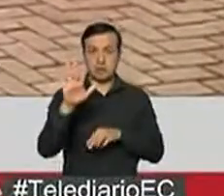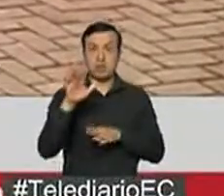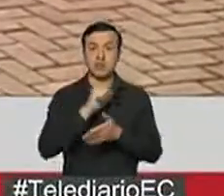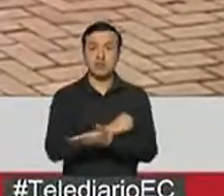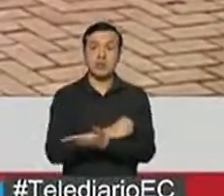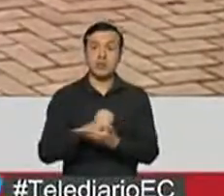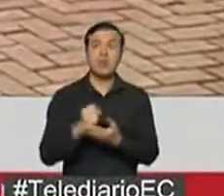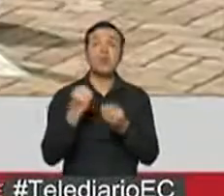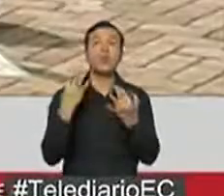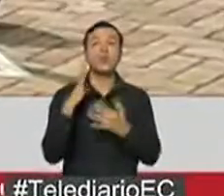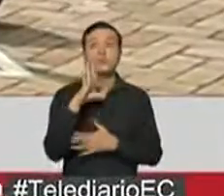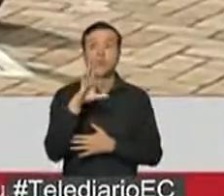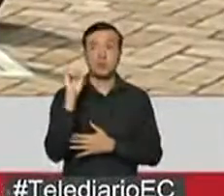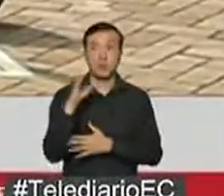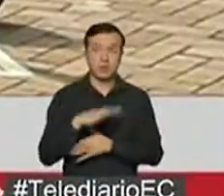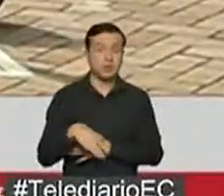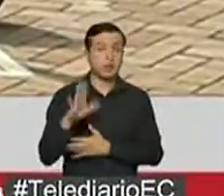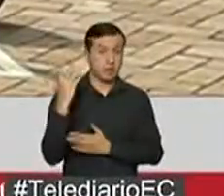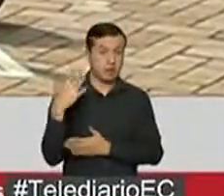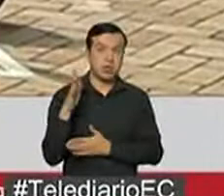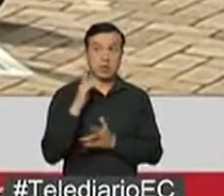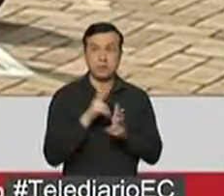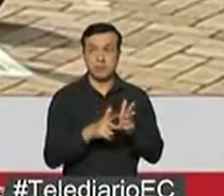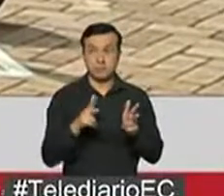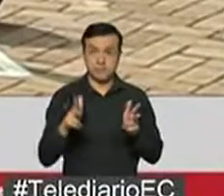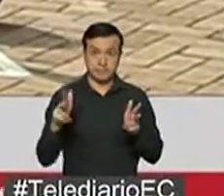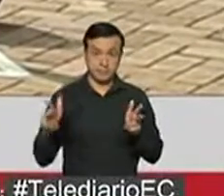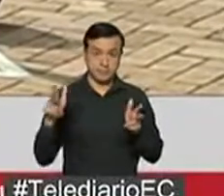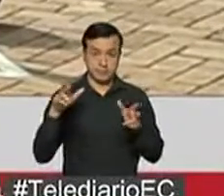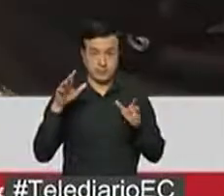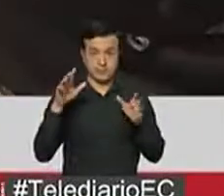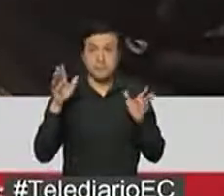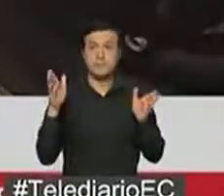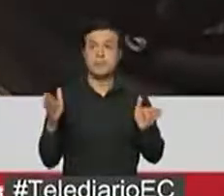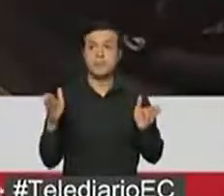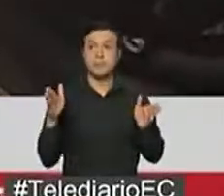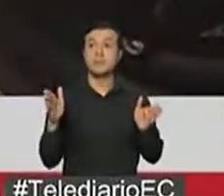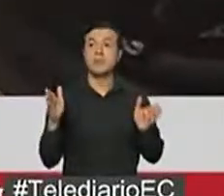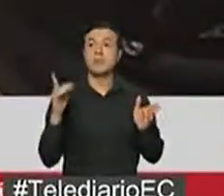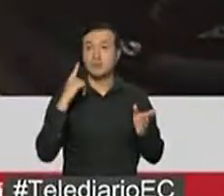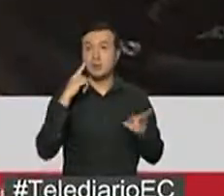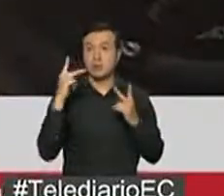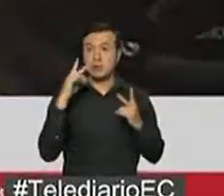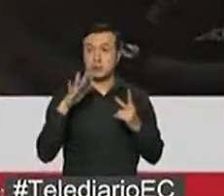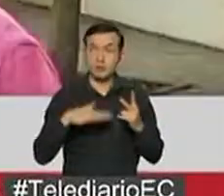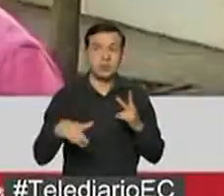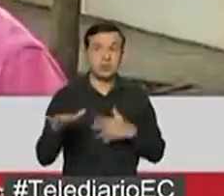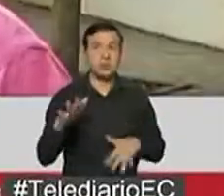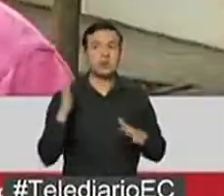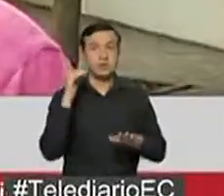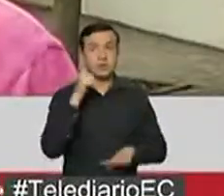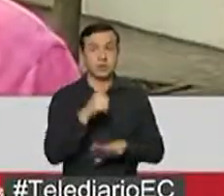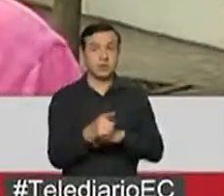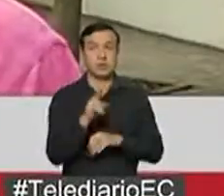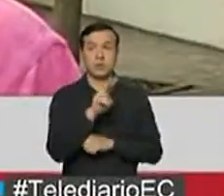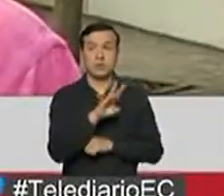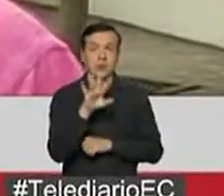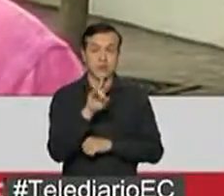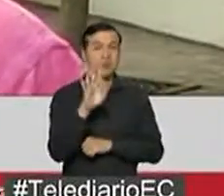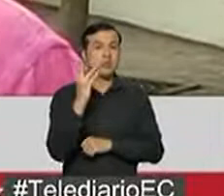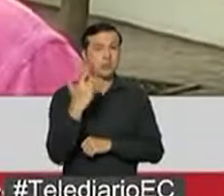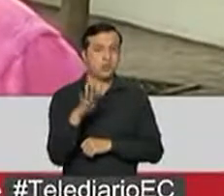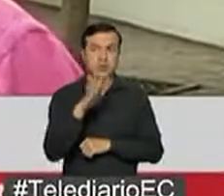borondón con 50 se han establecido paradas para estos artefactos de manera estratégica hemos dispuesto 25 estaciones